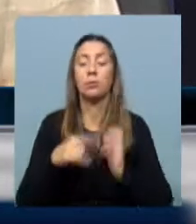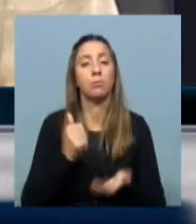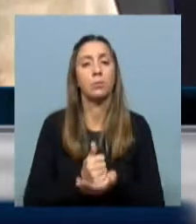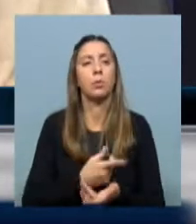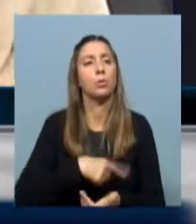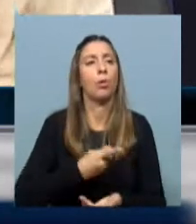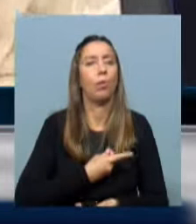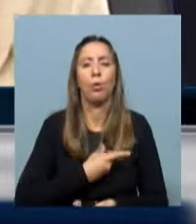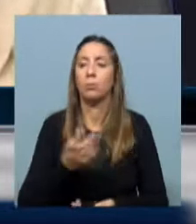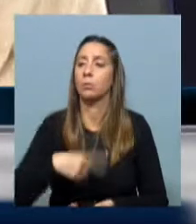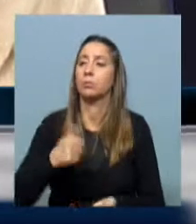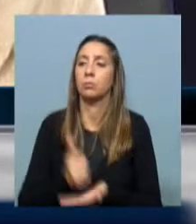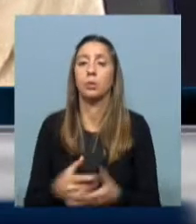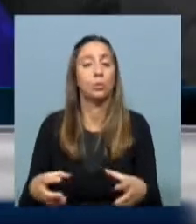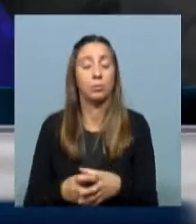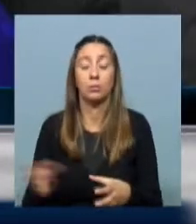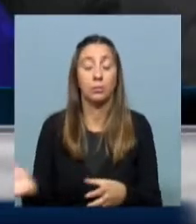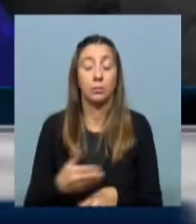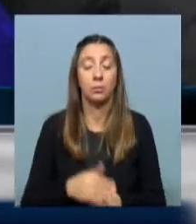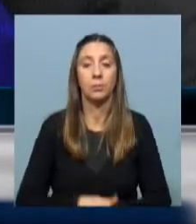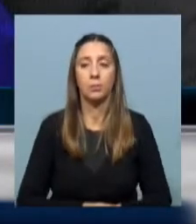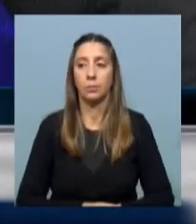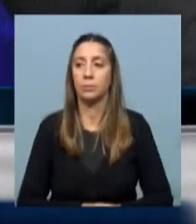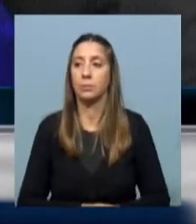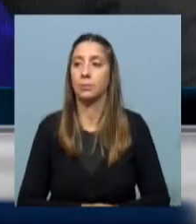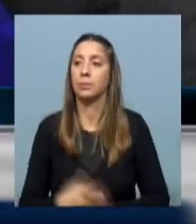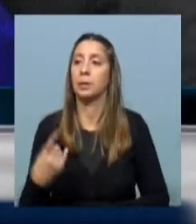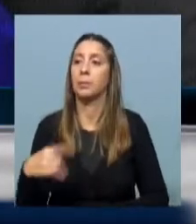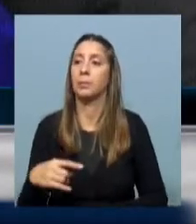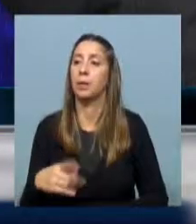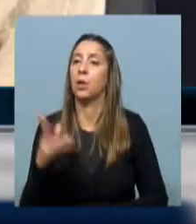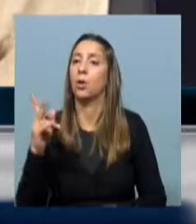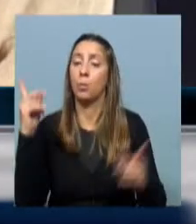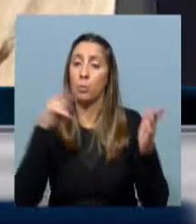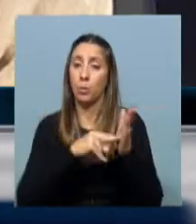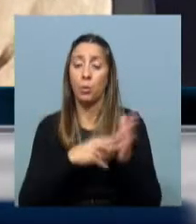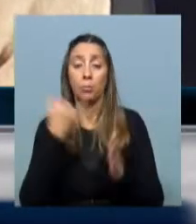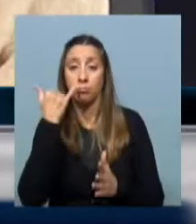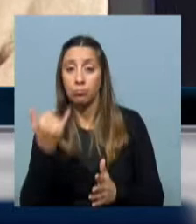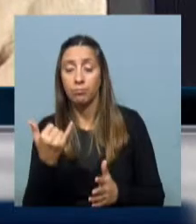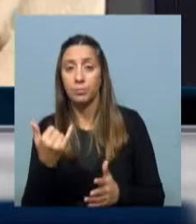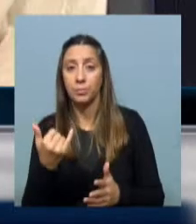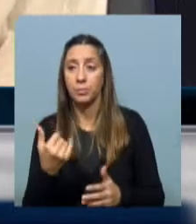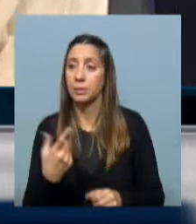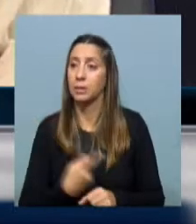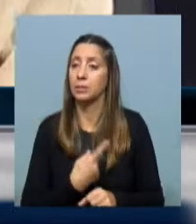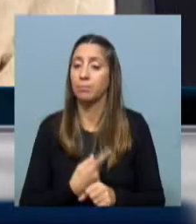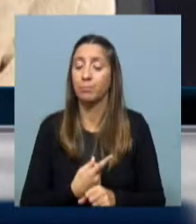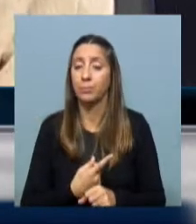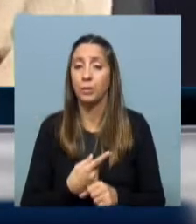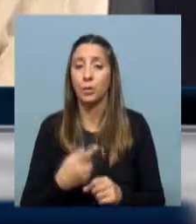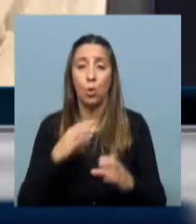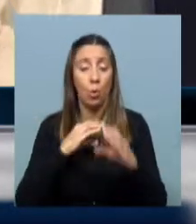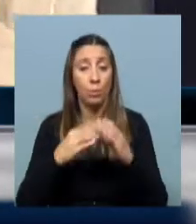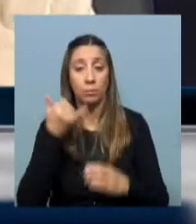dónde estábamos nosotros, estábamos todos ahí en la zona. Pero teníamos dificultad con los teléfonos, no teníamos señal,